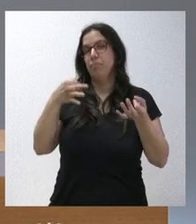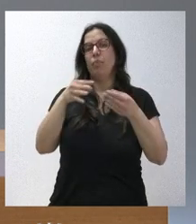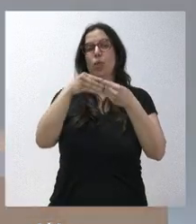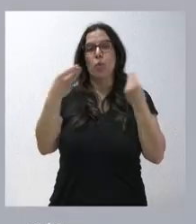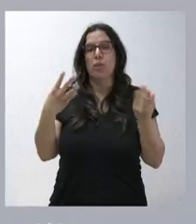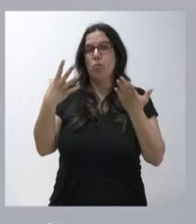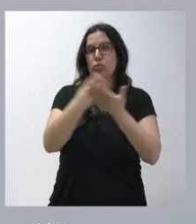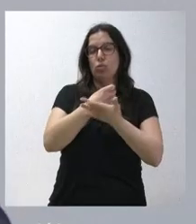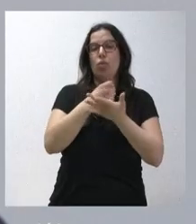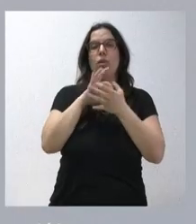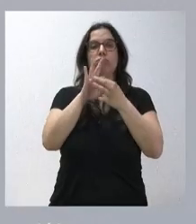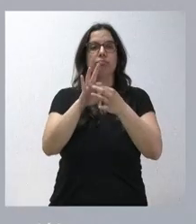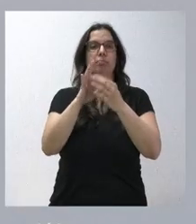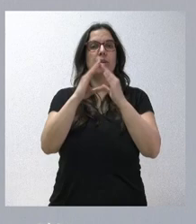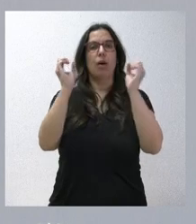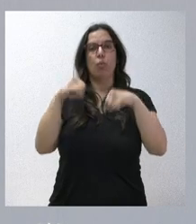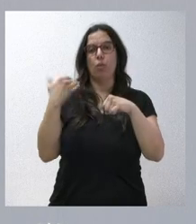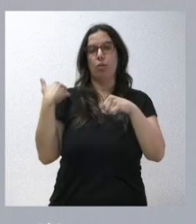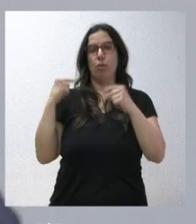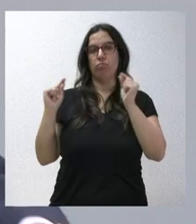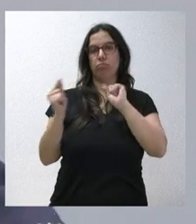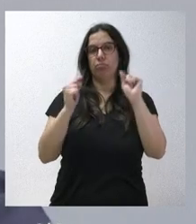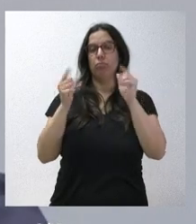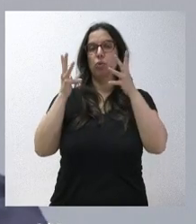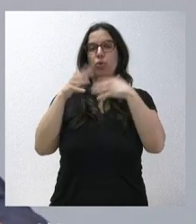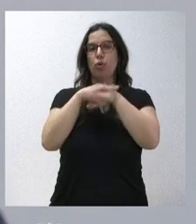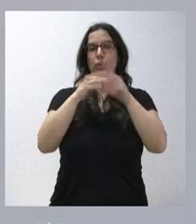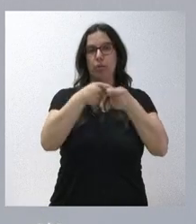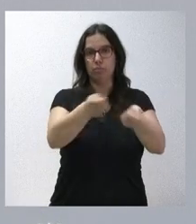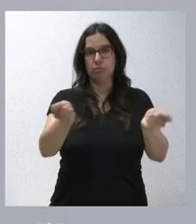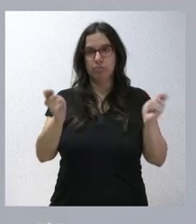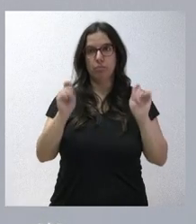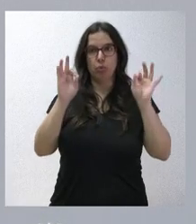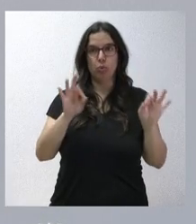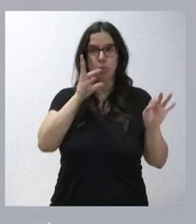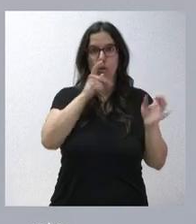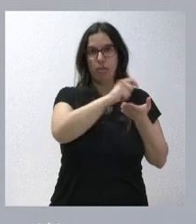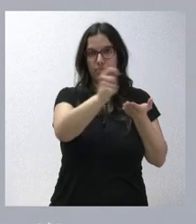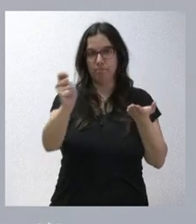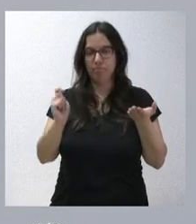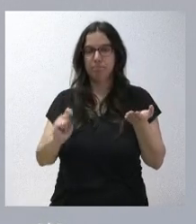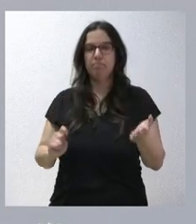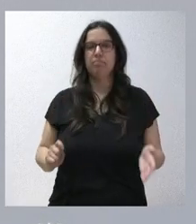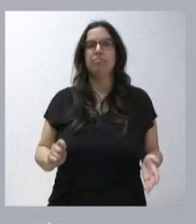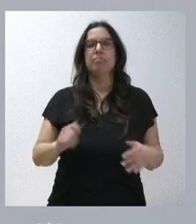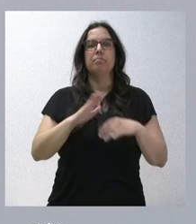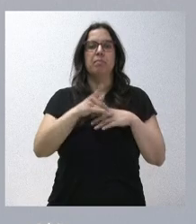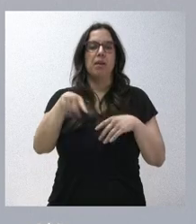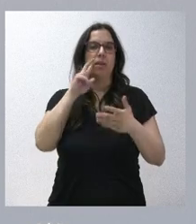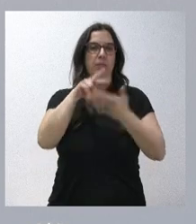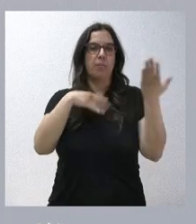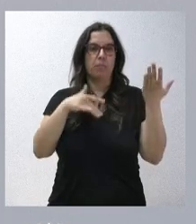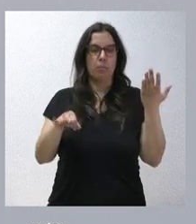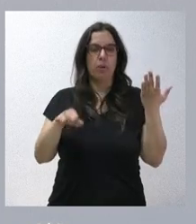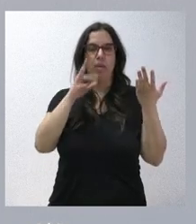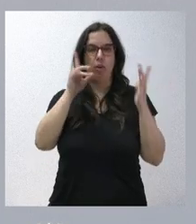documentación relativa a los acuerdos del Consejo de gobierno se lo estaremos repartiendo en este momento para que esté a su disposición también durante